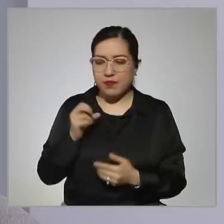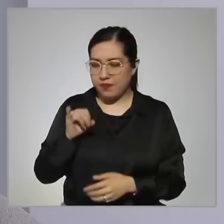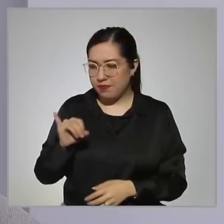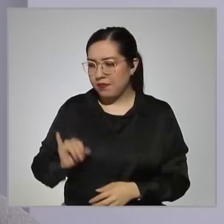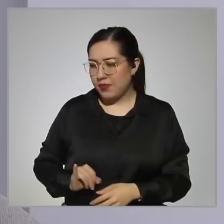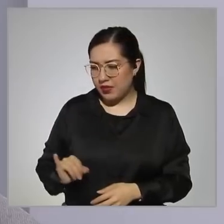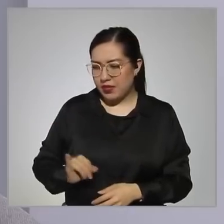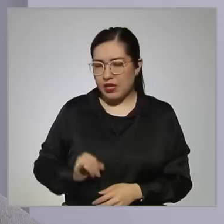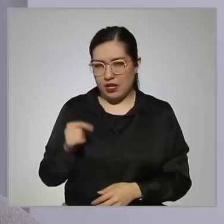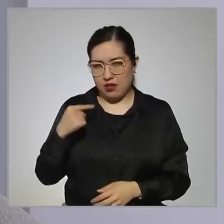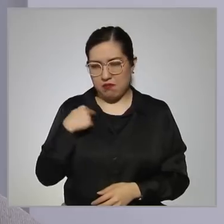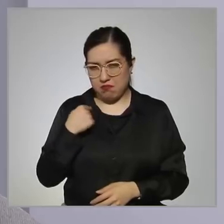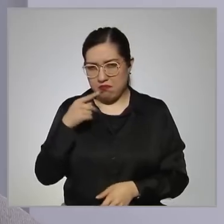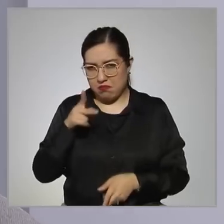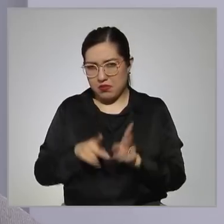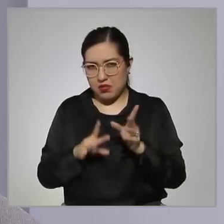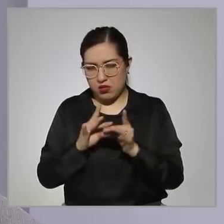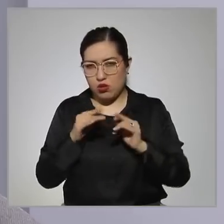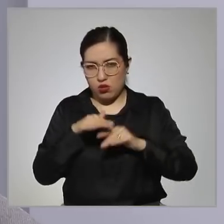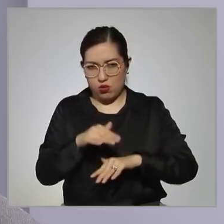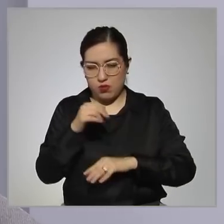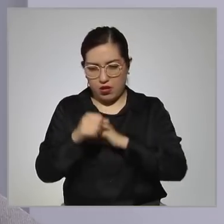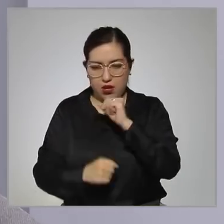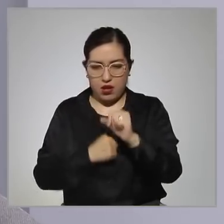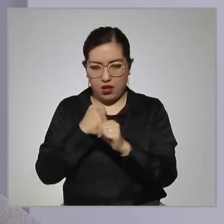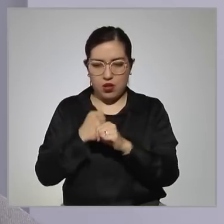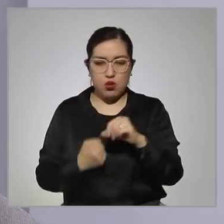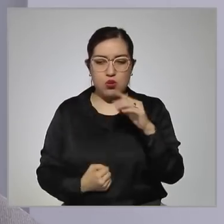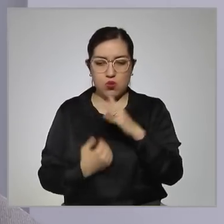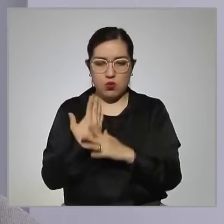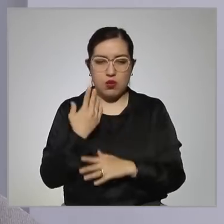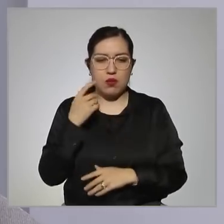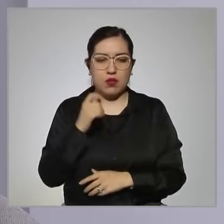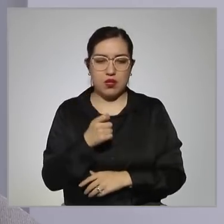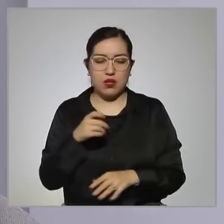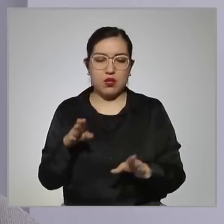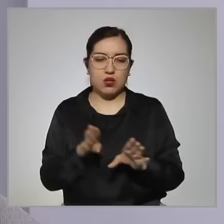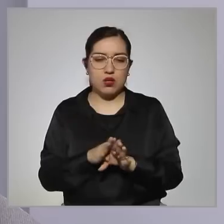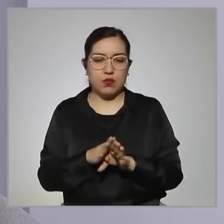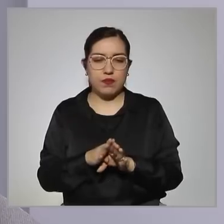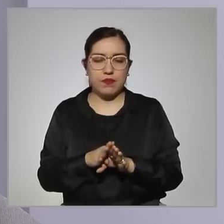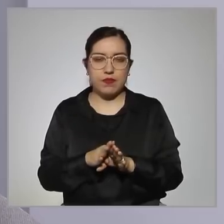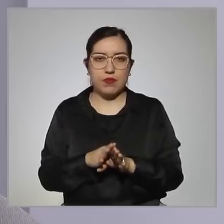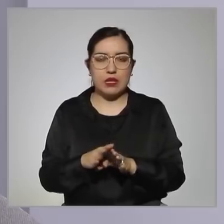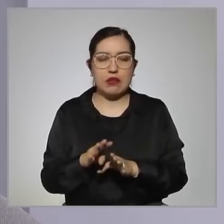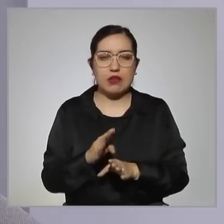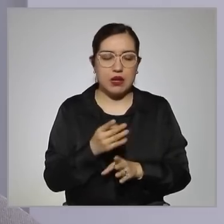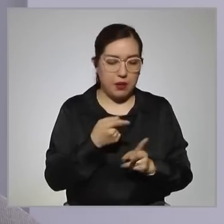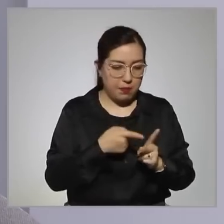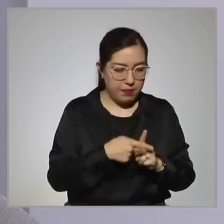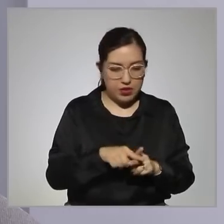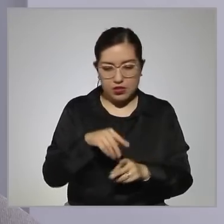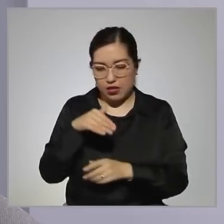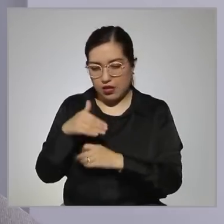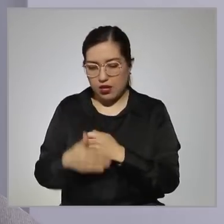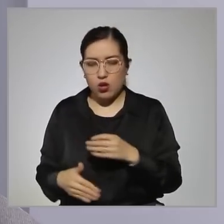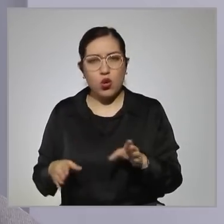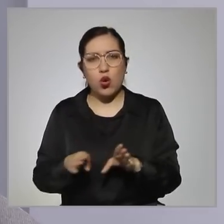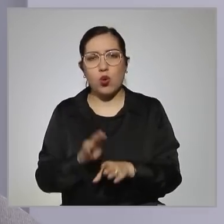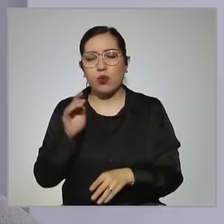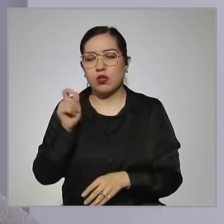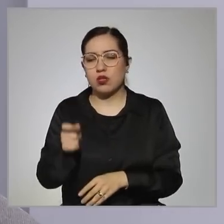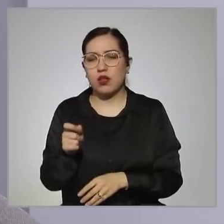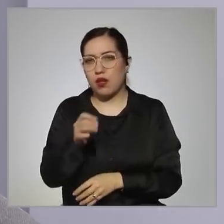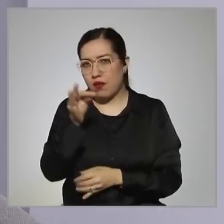interesante cuando hablamos del año nuevo tiene que ver precisamente con la idea de los finales, cómo se significa el final,